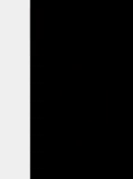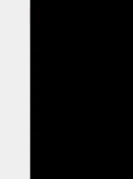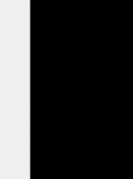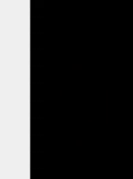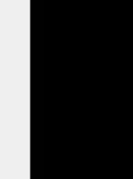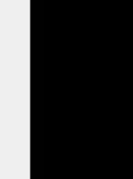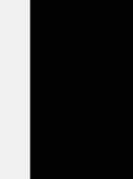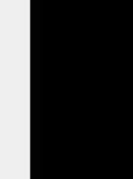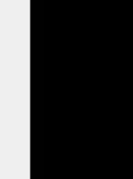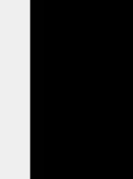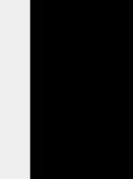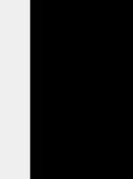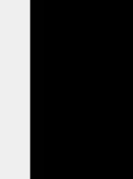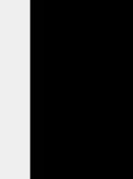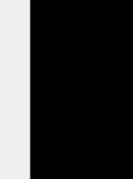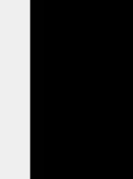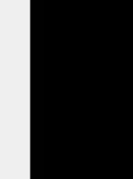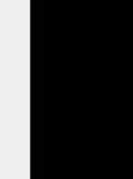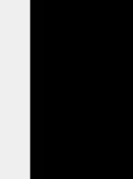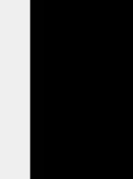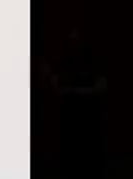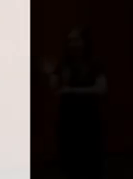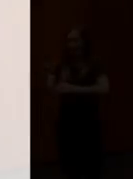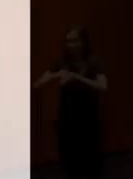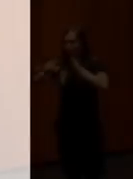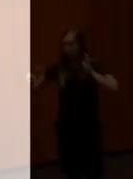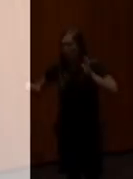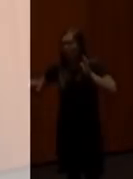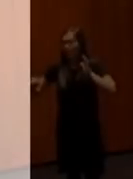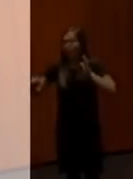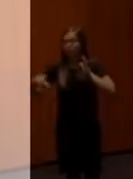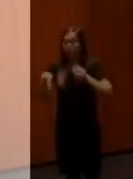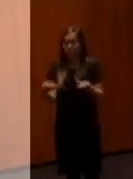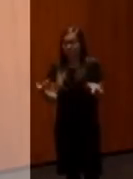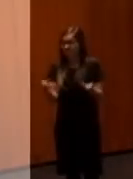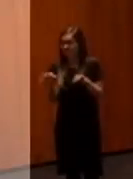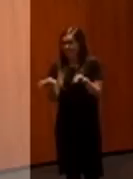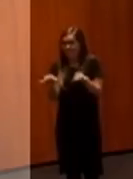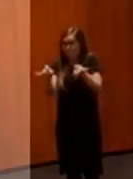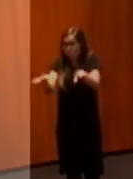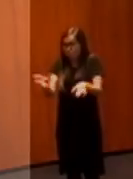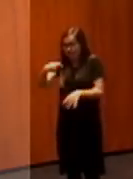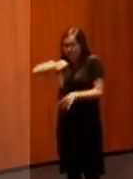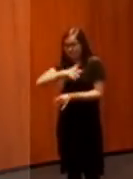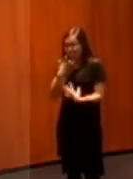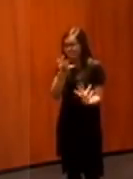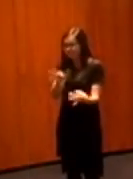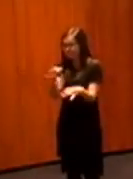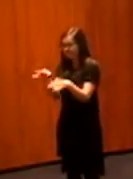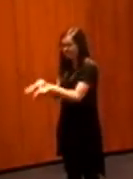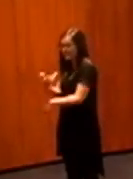universal en arquitectura, en tecnología, el currículum tiene que hacerse pensando en la diversidad de los